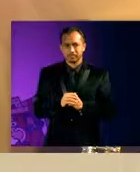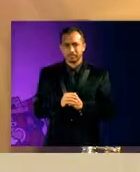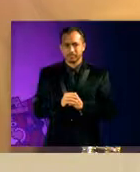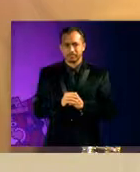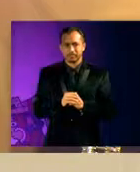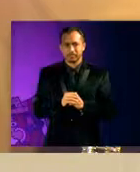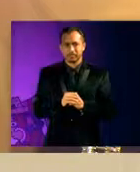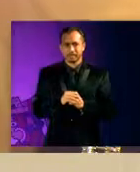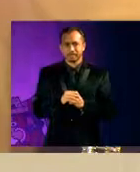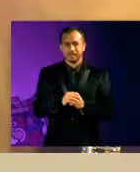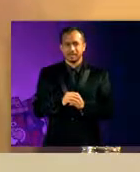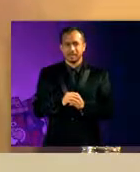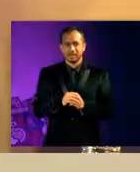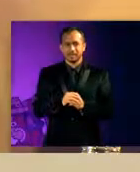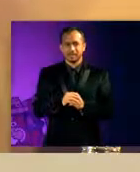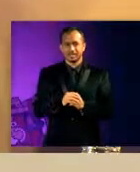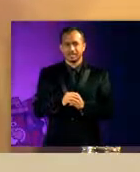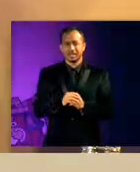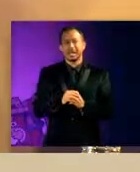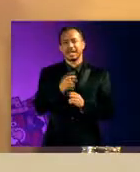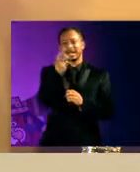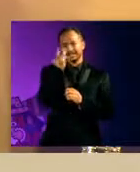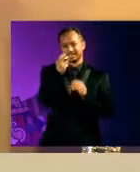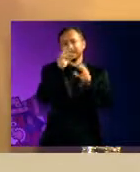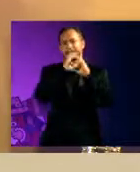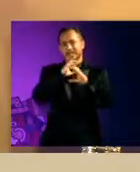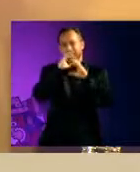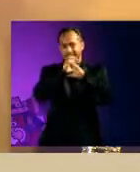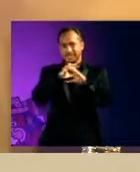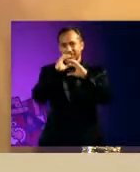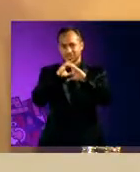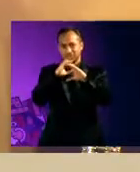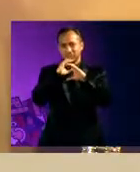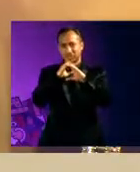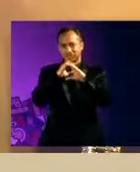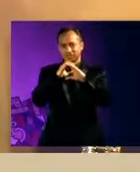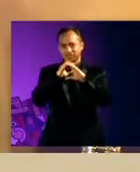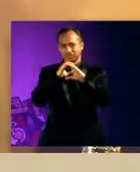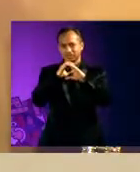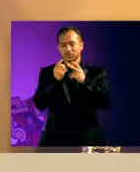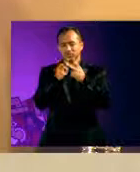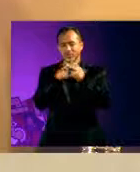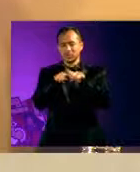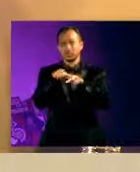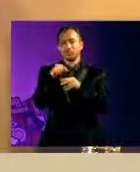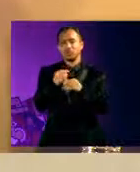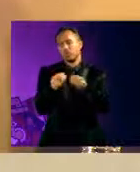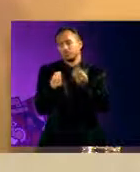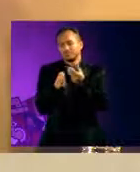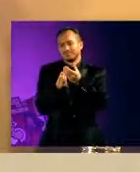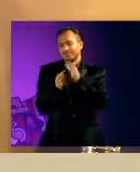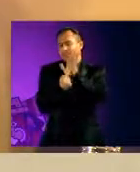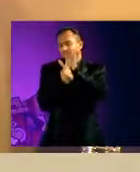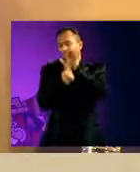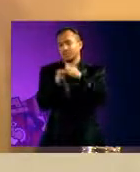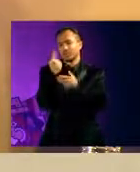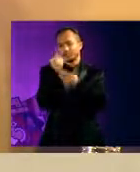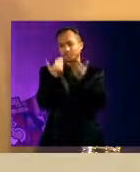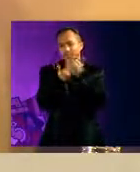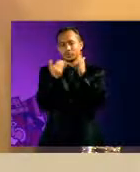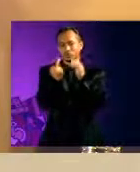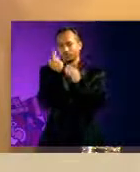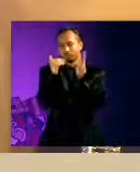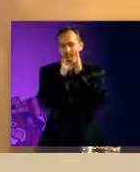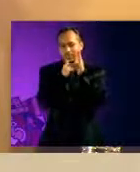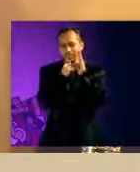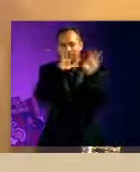75 yo era niño y entonces así funciona mi cabeza de repente si entro a un lugar